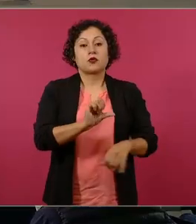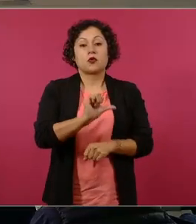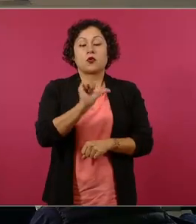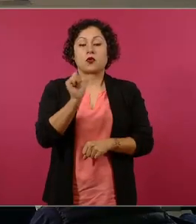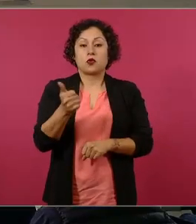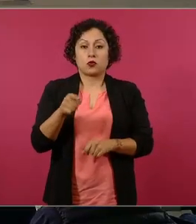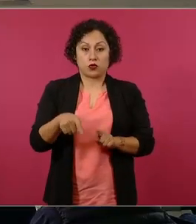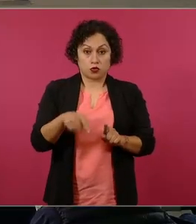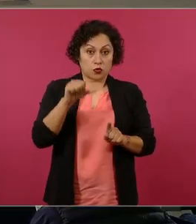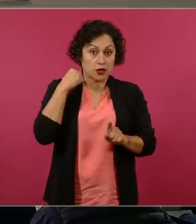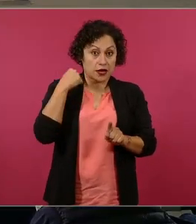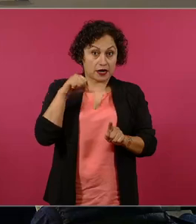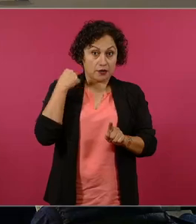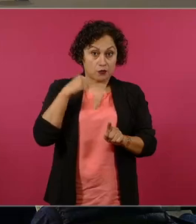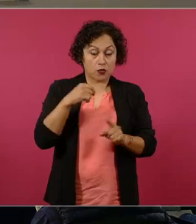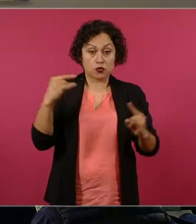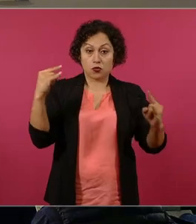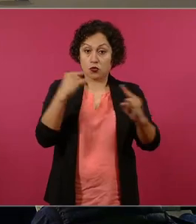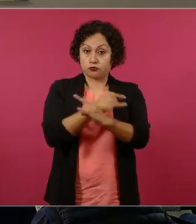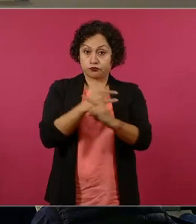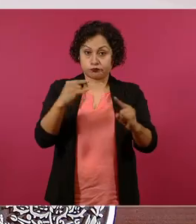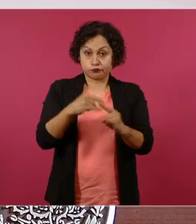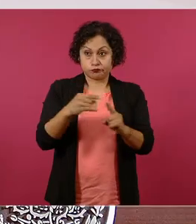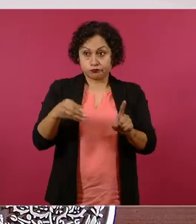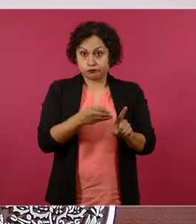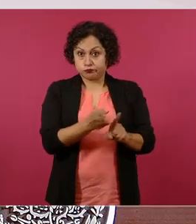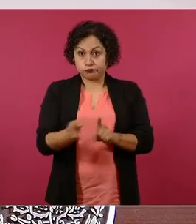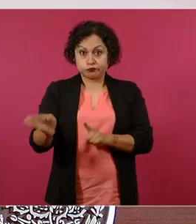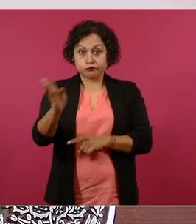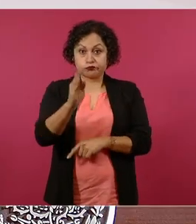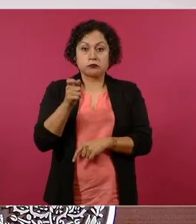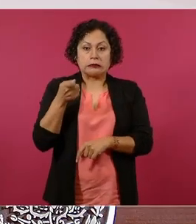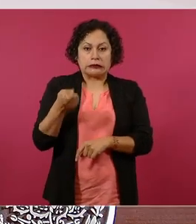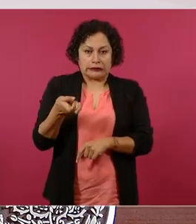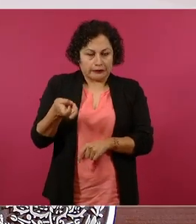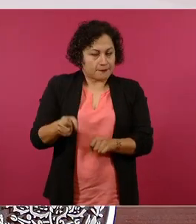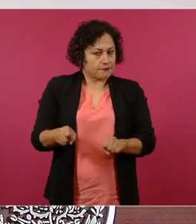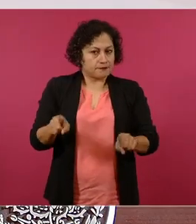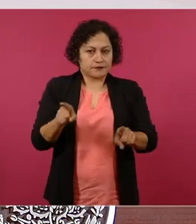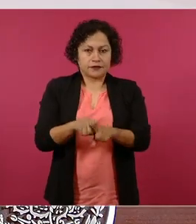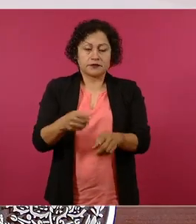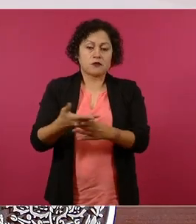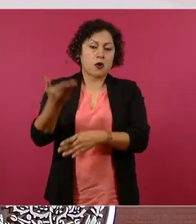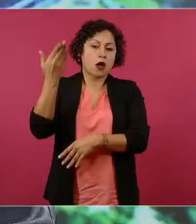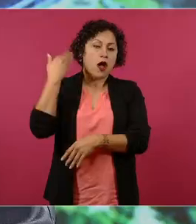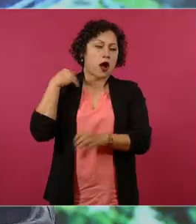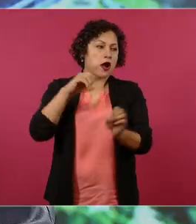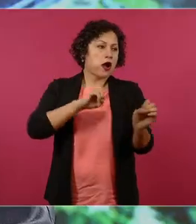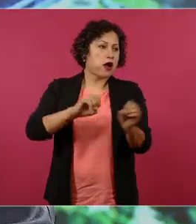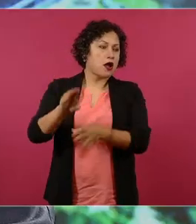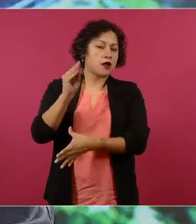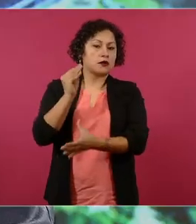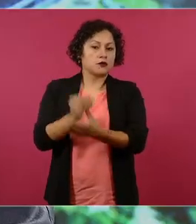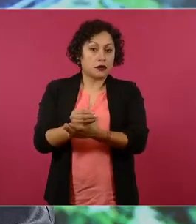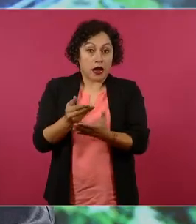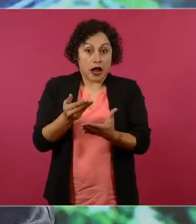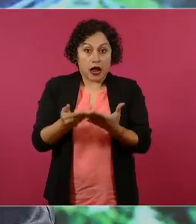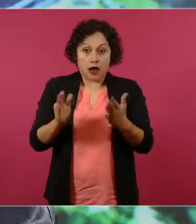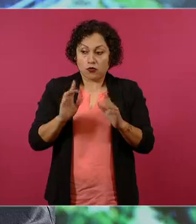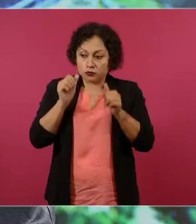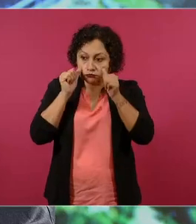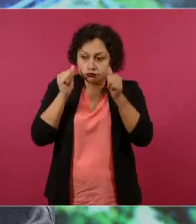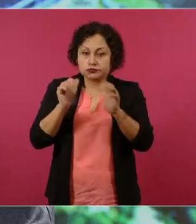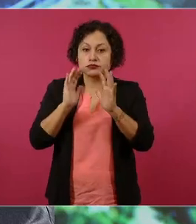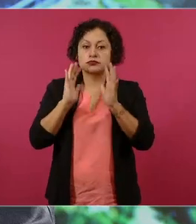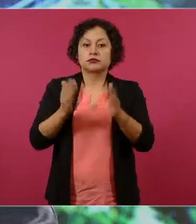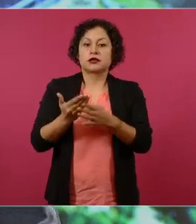Acapulco en su primera etapa también era una una obra que había estado eh abandonada eh se concluyó en febrero de